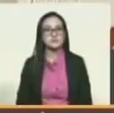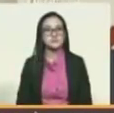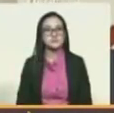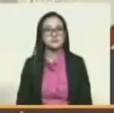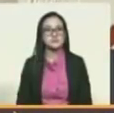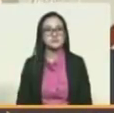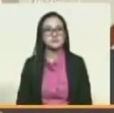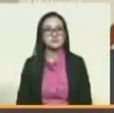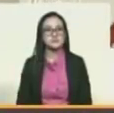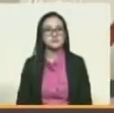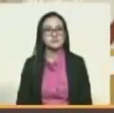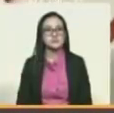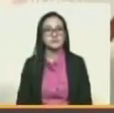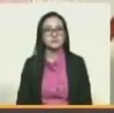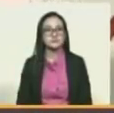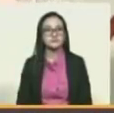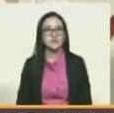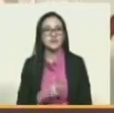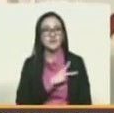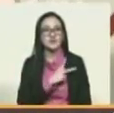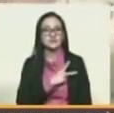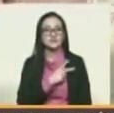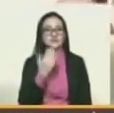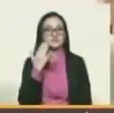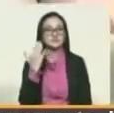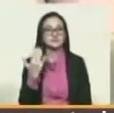Manuel Covela, Venevisión.